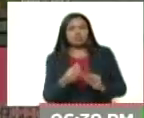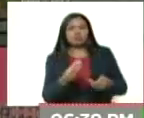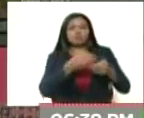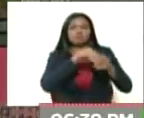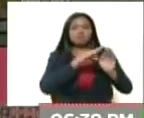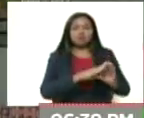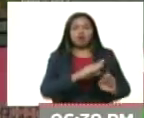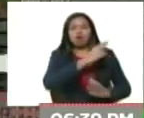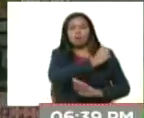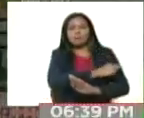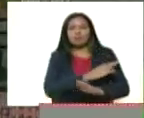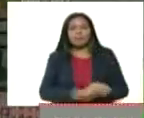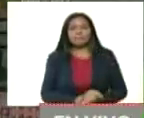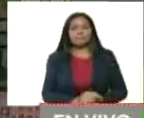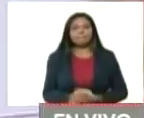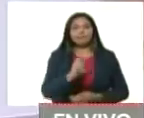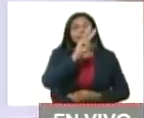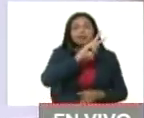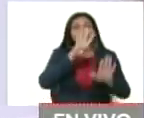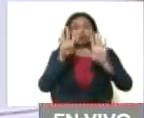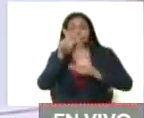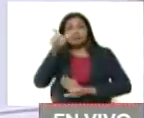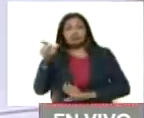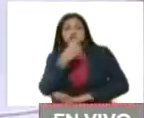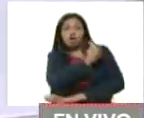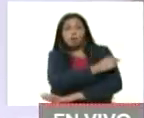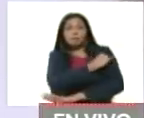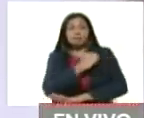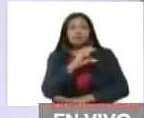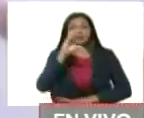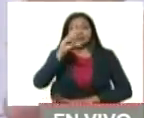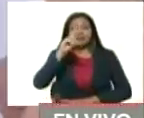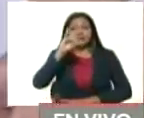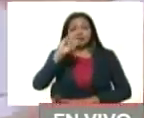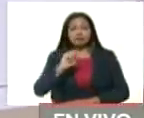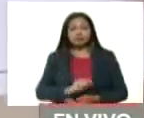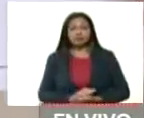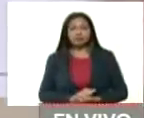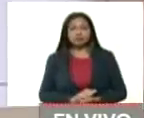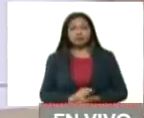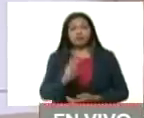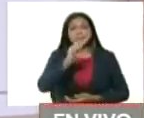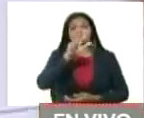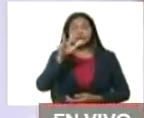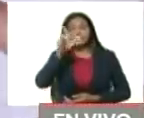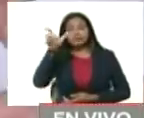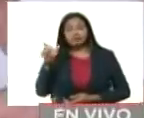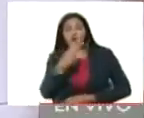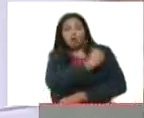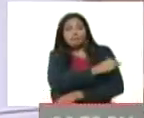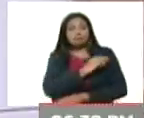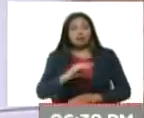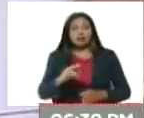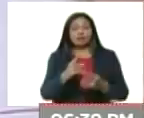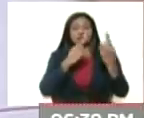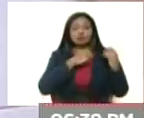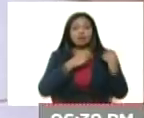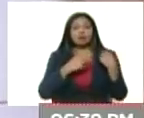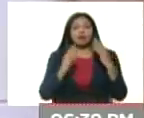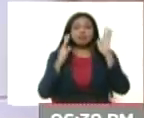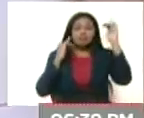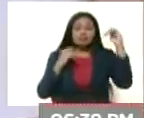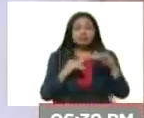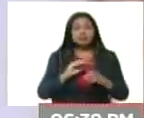aislamiento. Tenemos 29 pacientes hospitalizados en centro de diagnóstico integral, 23 pacientes en hospitales, 19